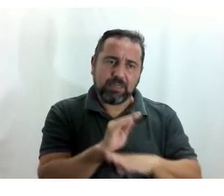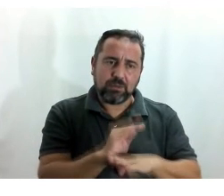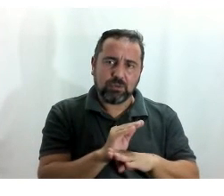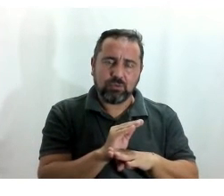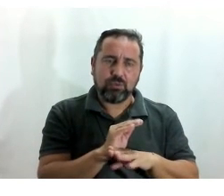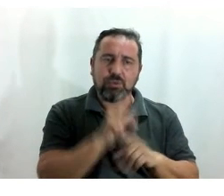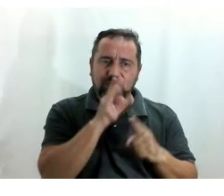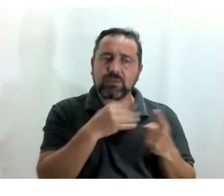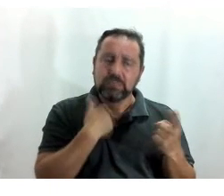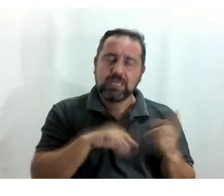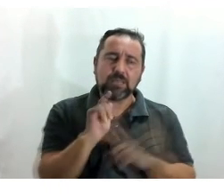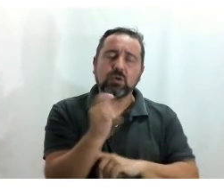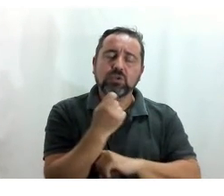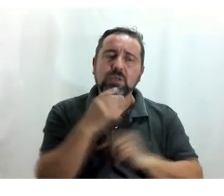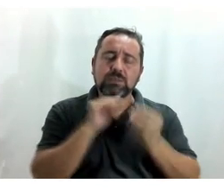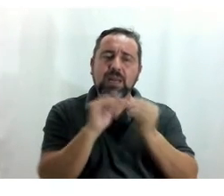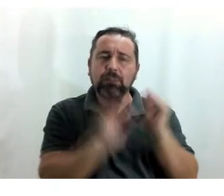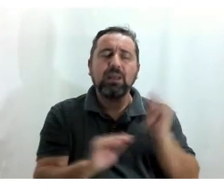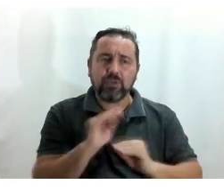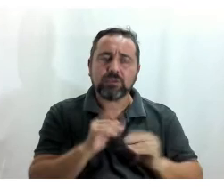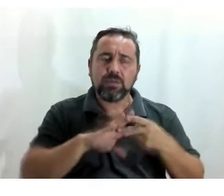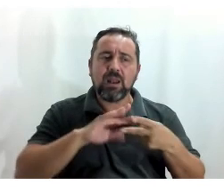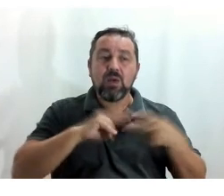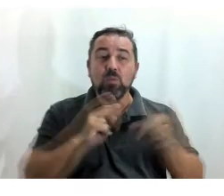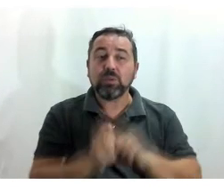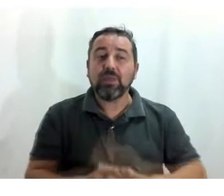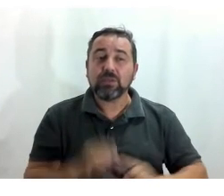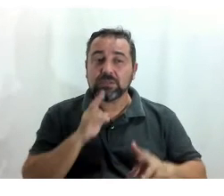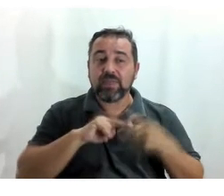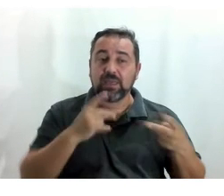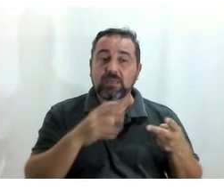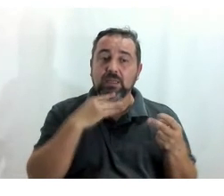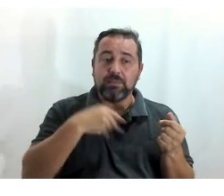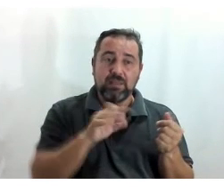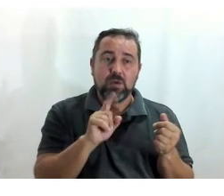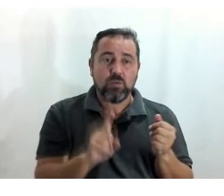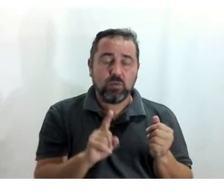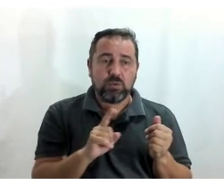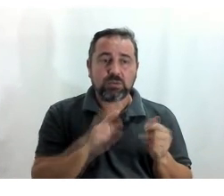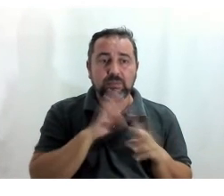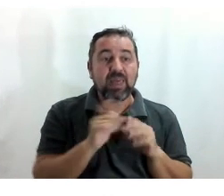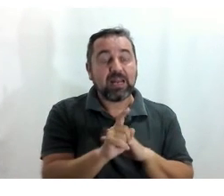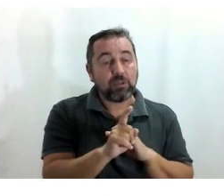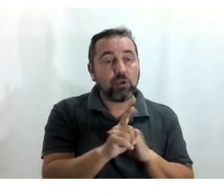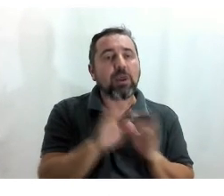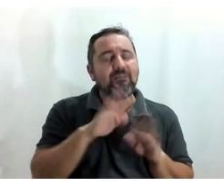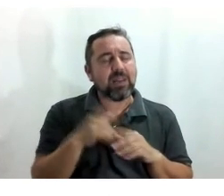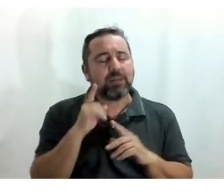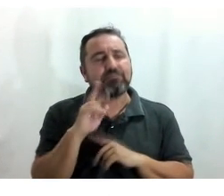vivo, se consigue la reparación de la misma mutación que había hablado en el gen TMT1. El ratón Beethoven consigue que